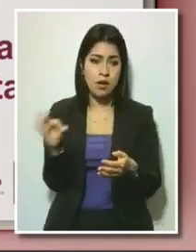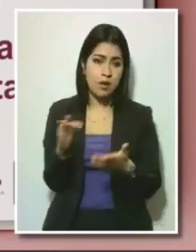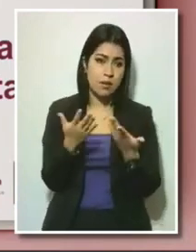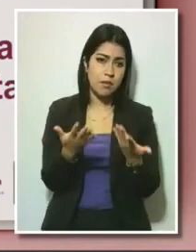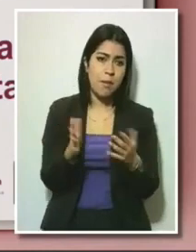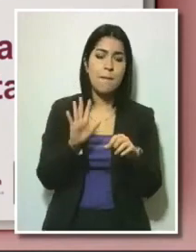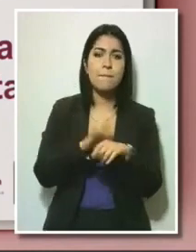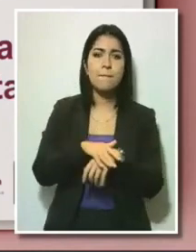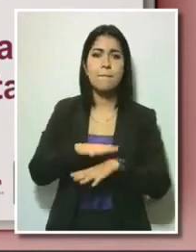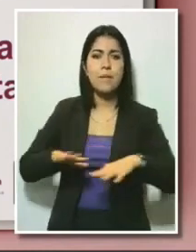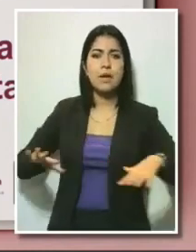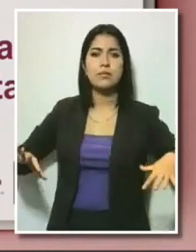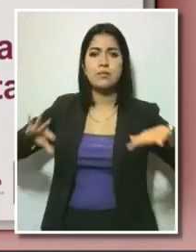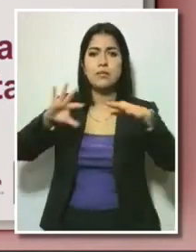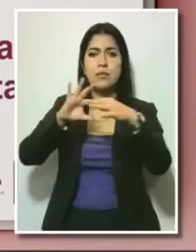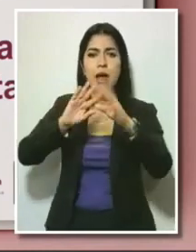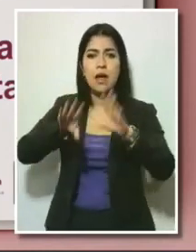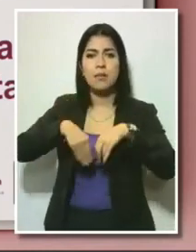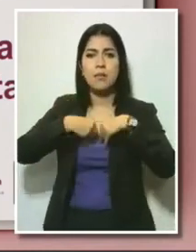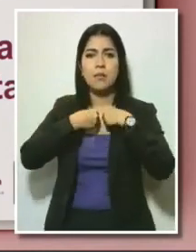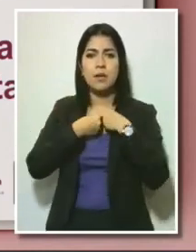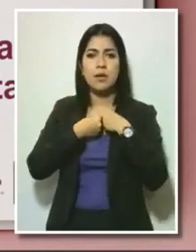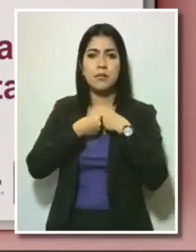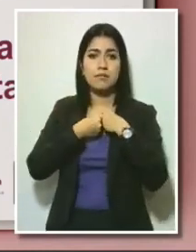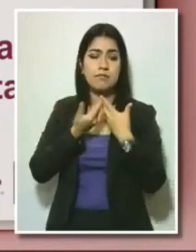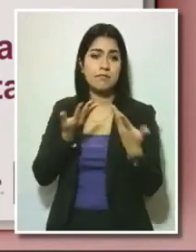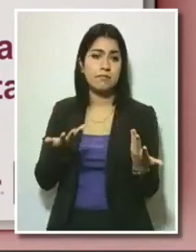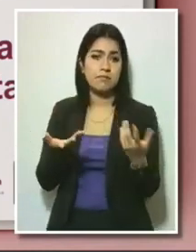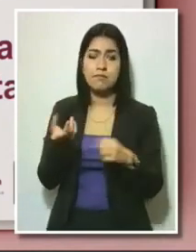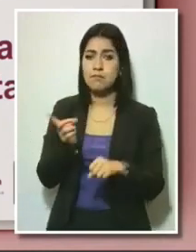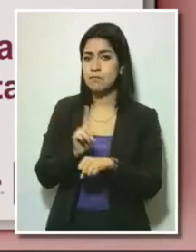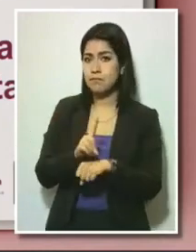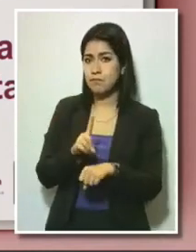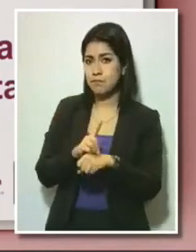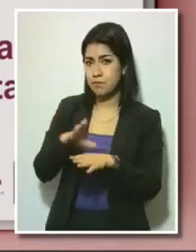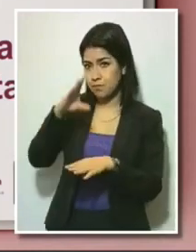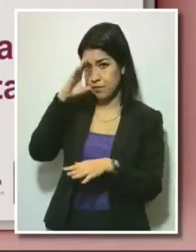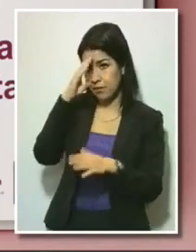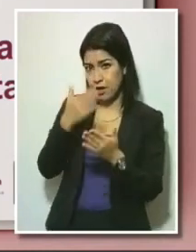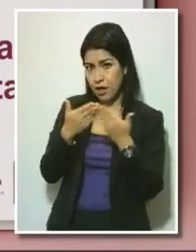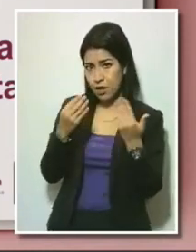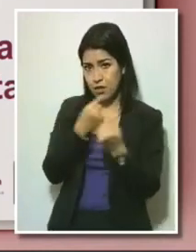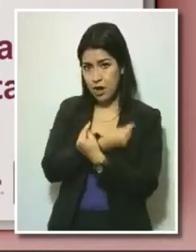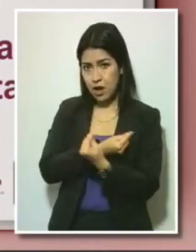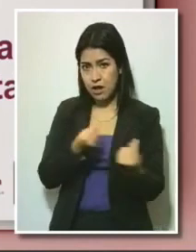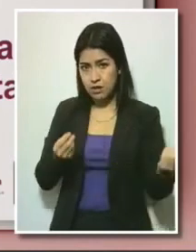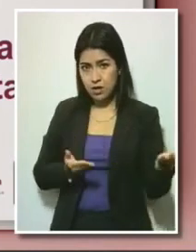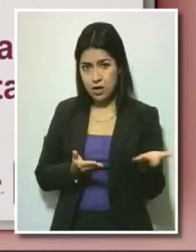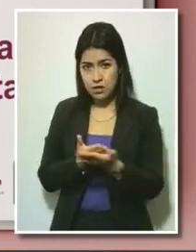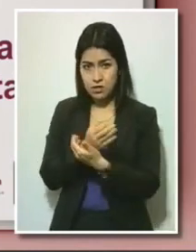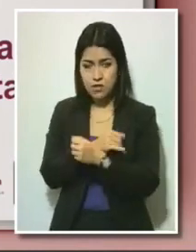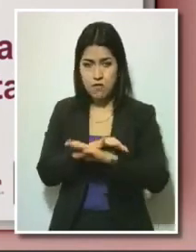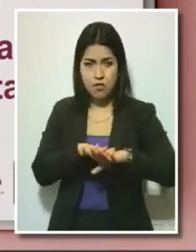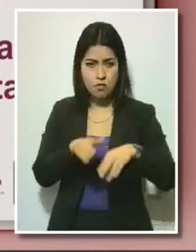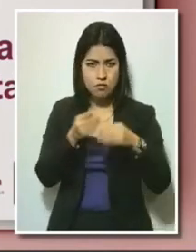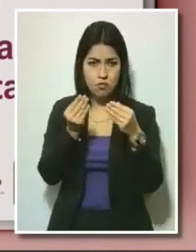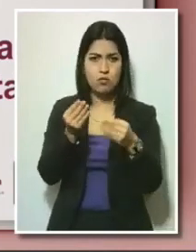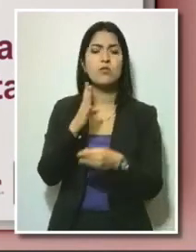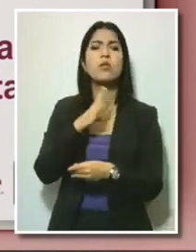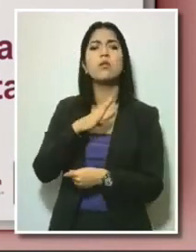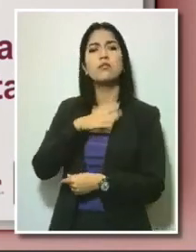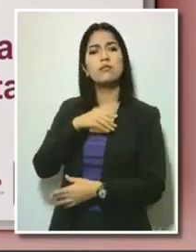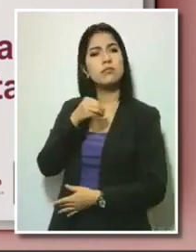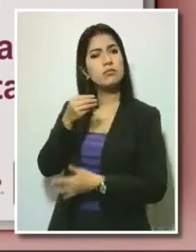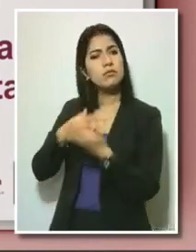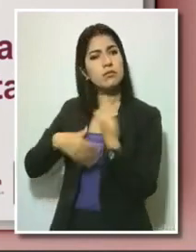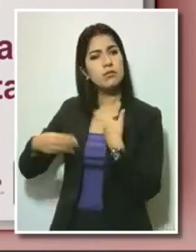más ligada a nuestro contexto de pensamiento. Hoy los niños acceden a muchísima información, así que había